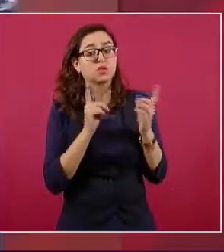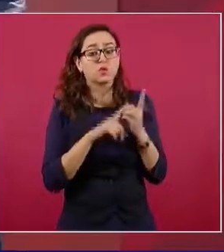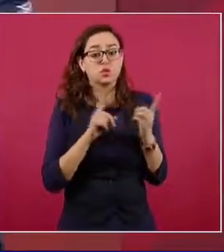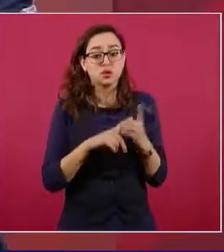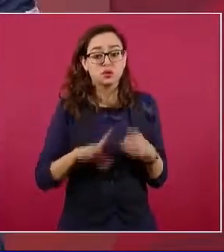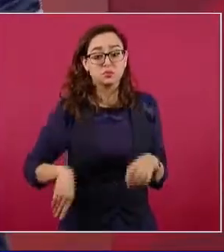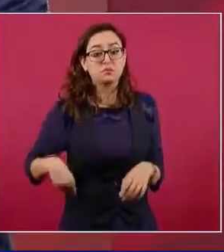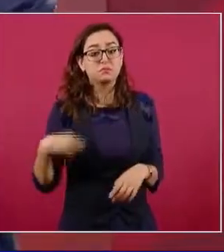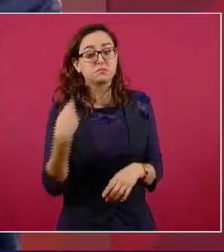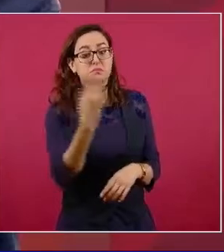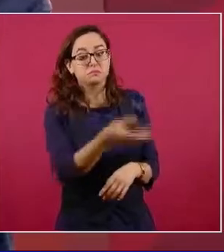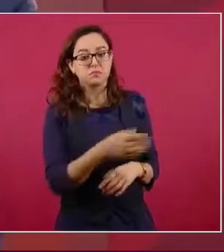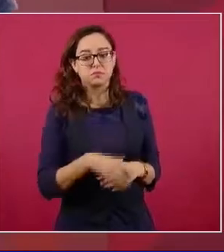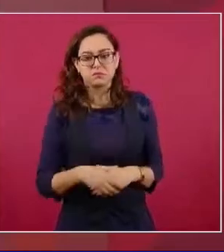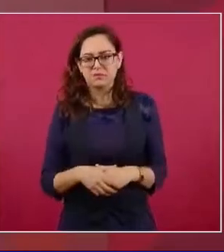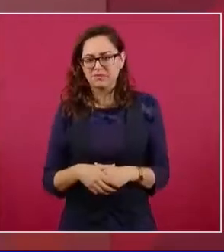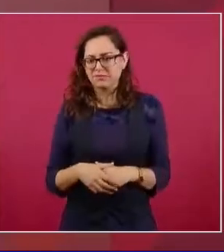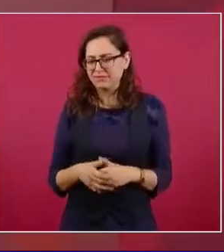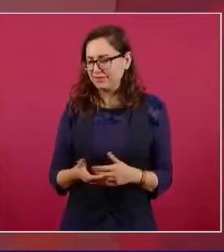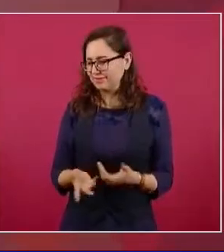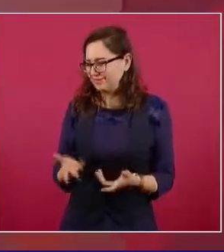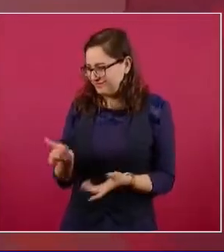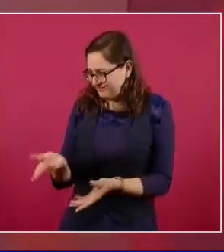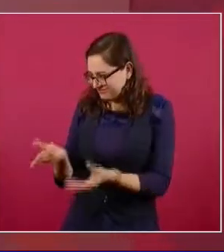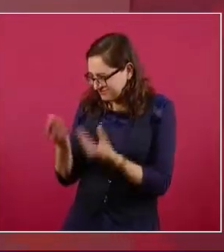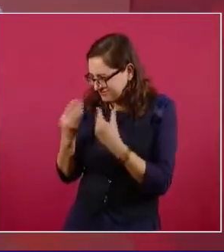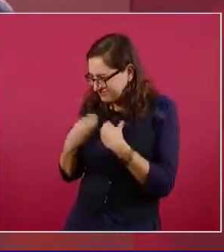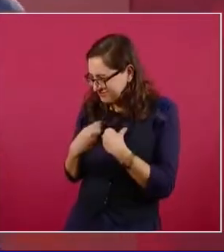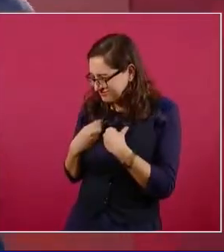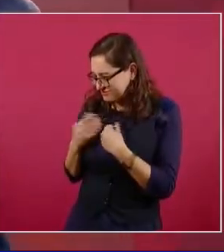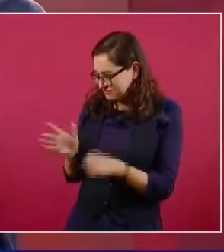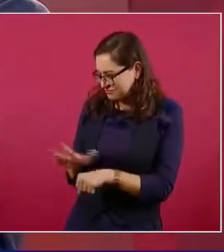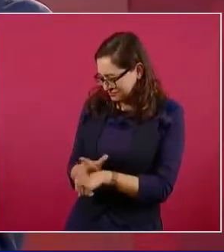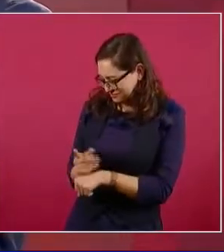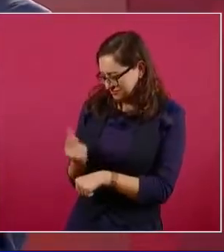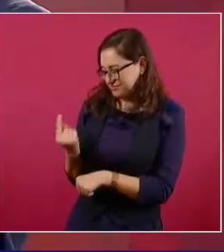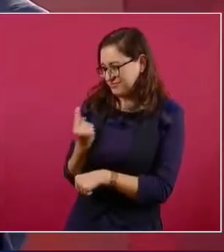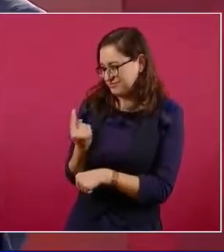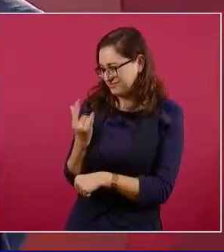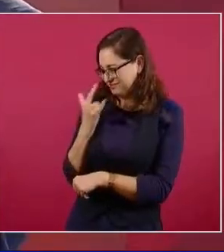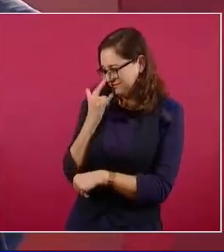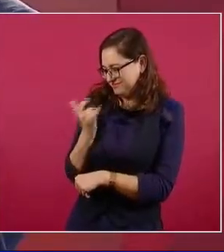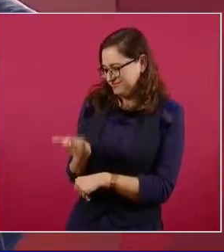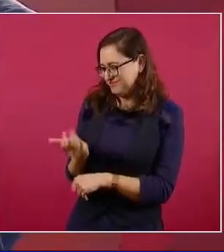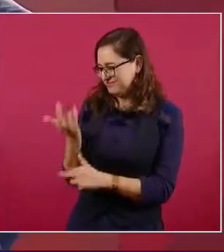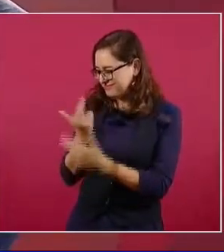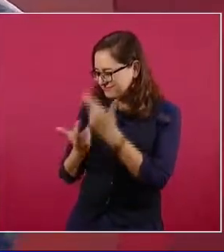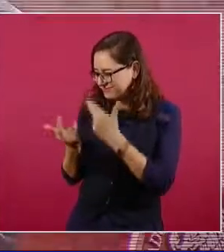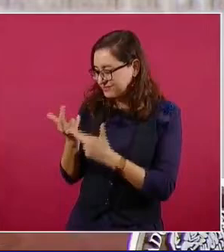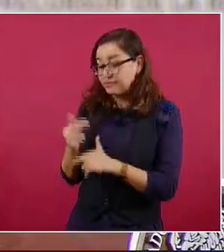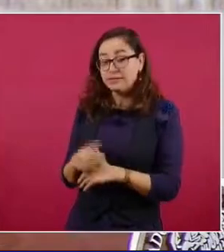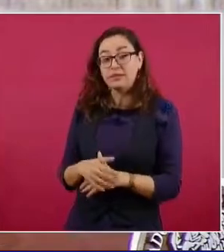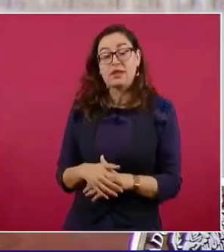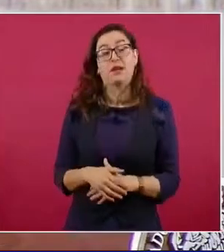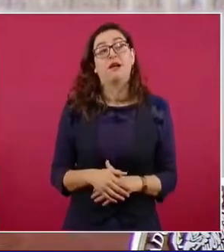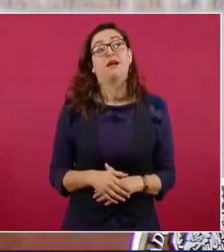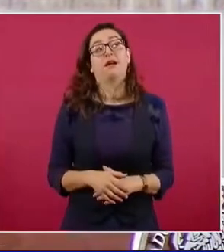Oiga, ¿por qué lo hace? Me llama la atención. Porque